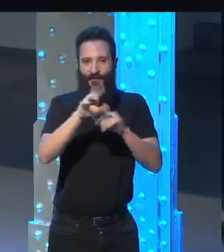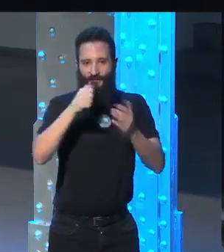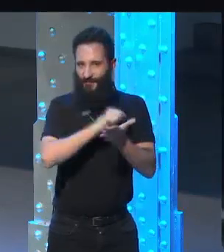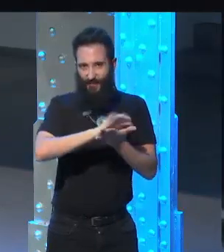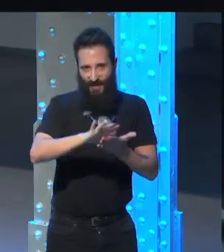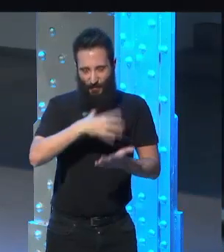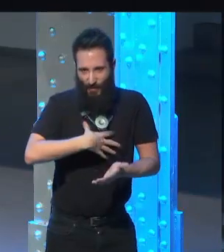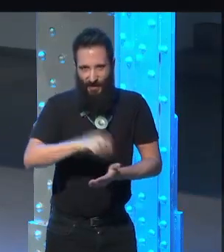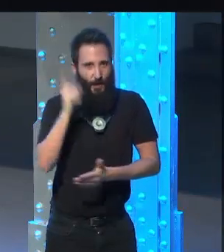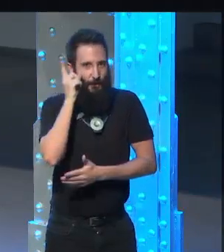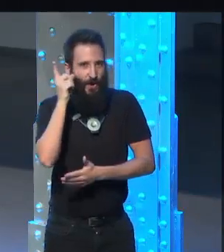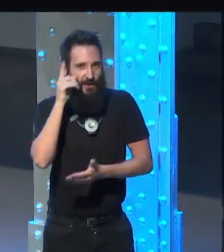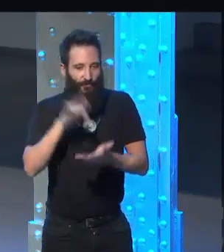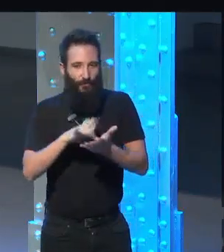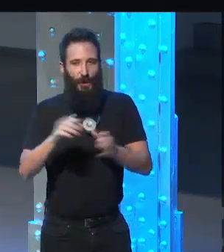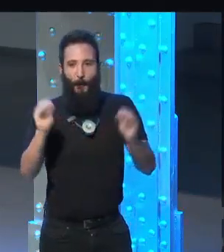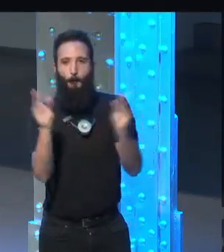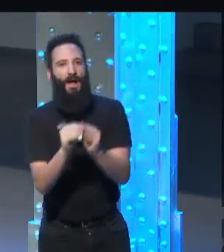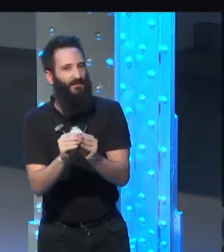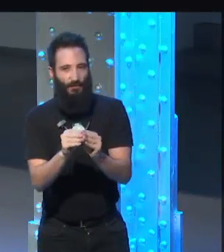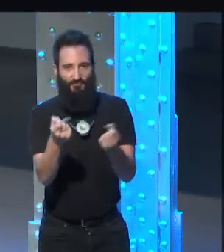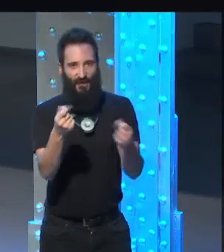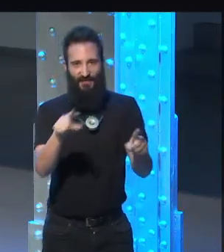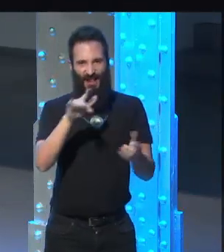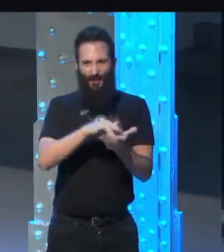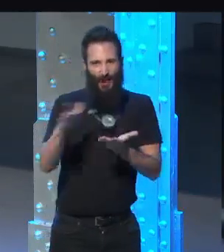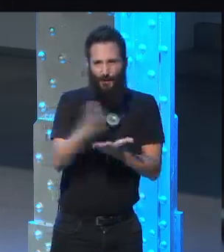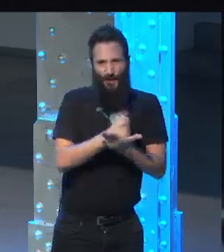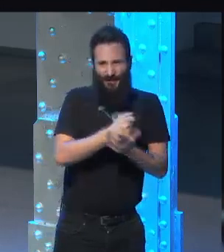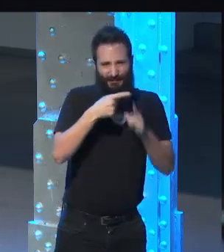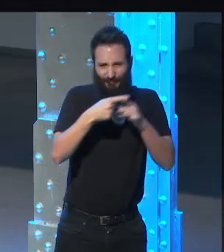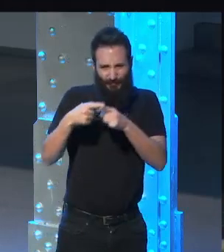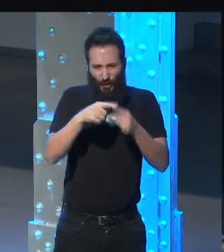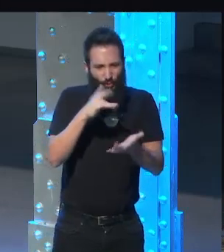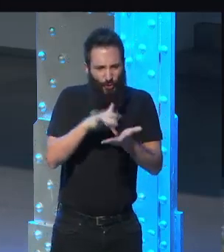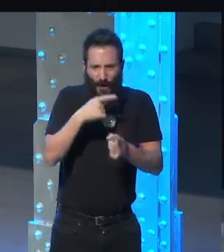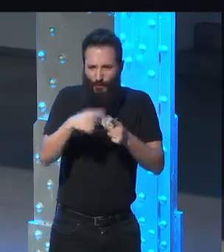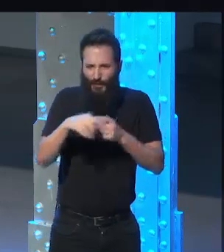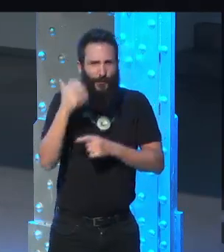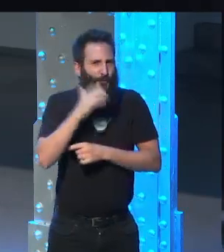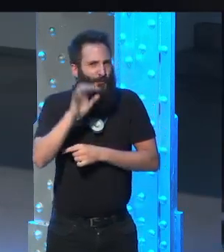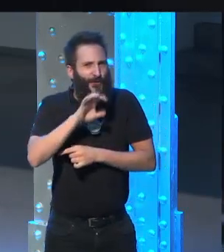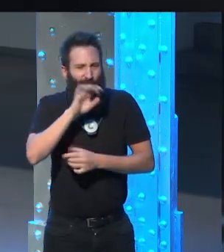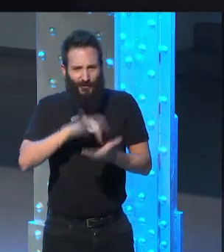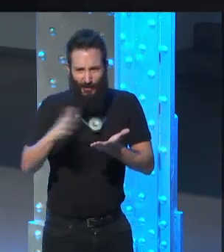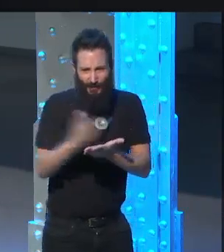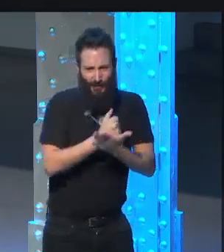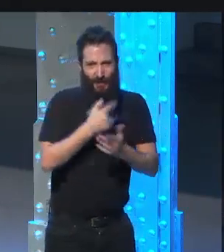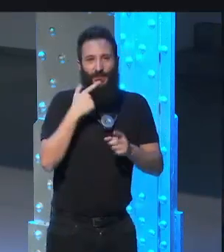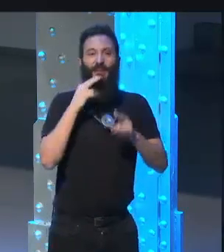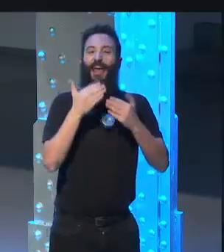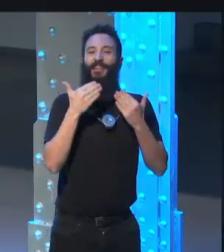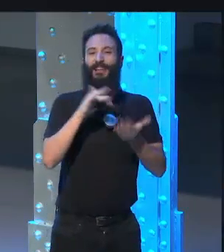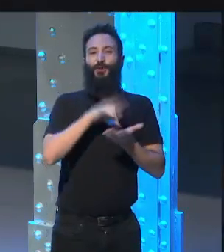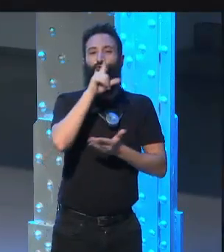vuestros teléfonos, no tienen por qué estar apagados, podéis compartir todo lo que os parezca curioso, os llame vuestra atención con el hashtag arte